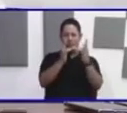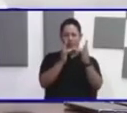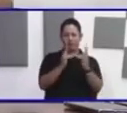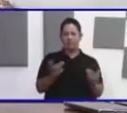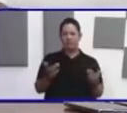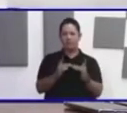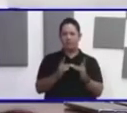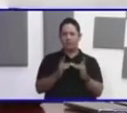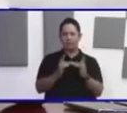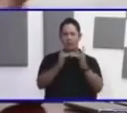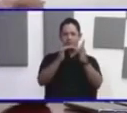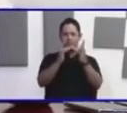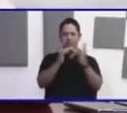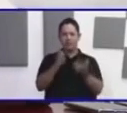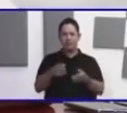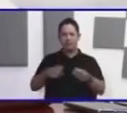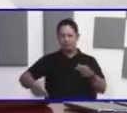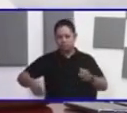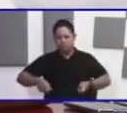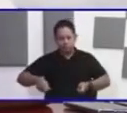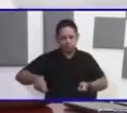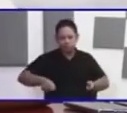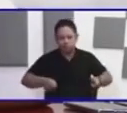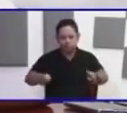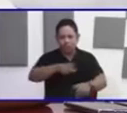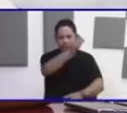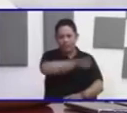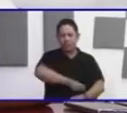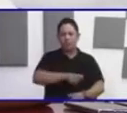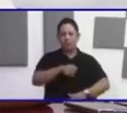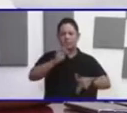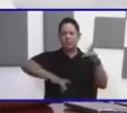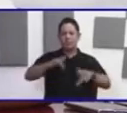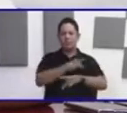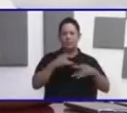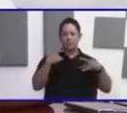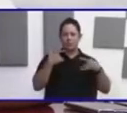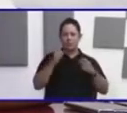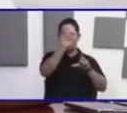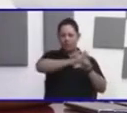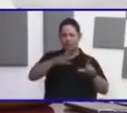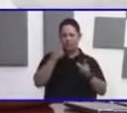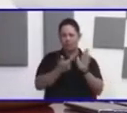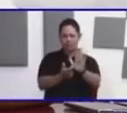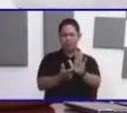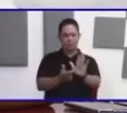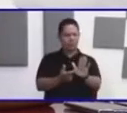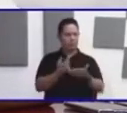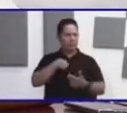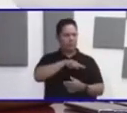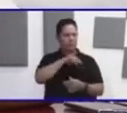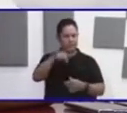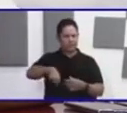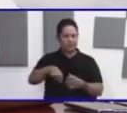de transporte como tal, y lo va a explicar ahora el secretario de Salud y lo van a ver ustedes en los respectivos videos. Nosotros desde